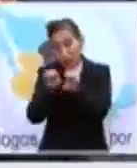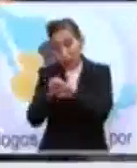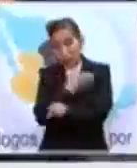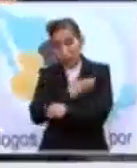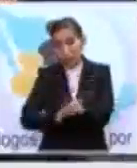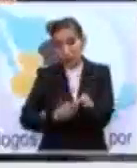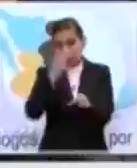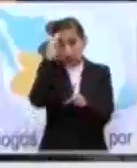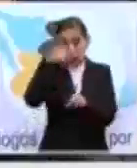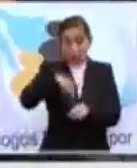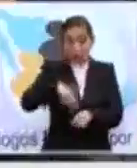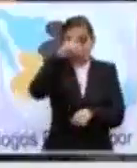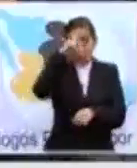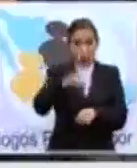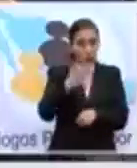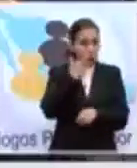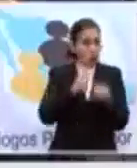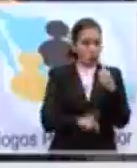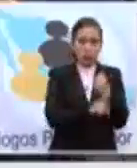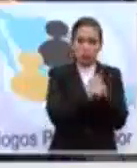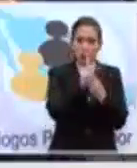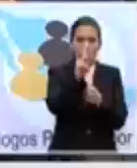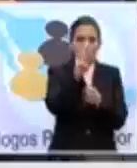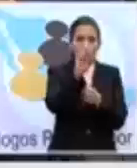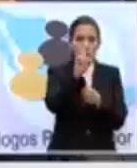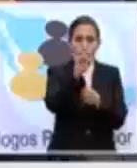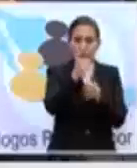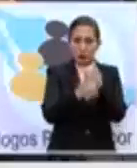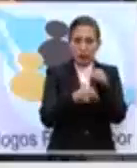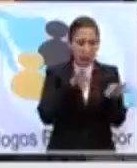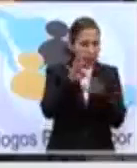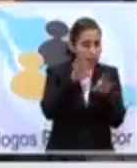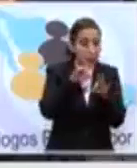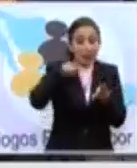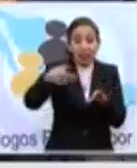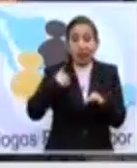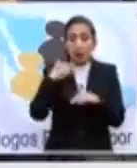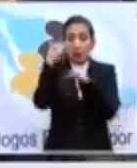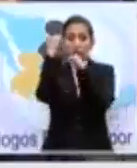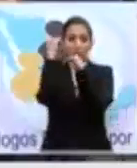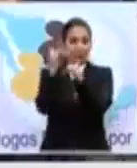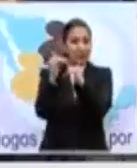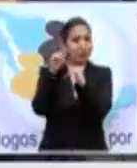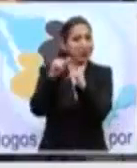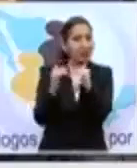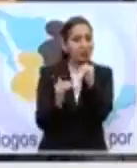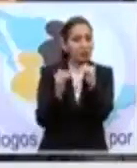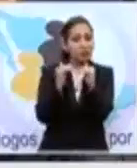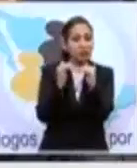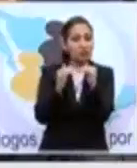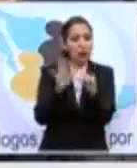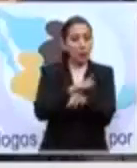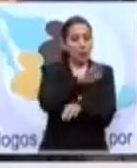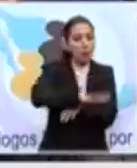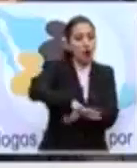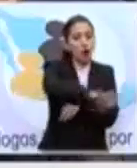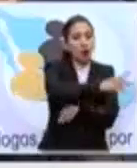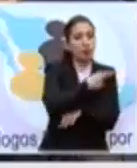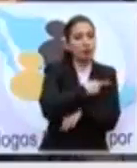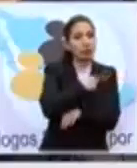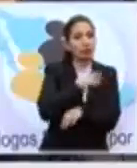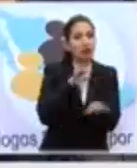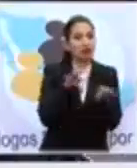Nieto. El país no tiene un problema de productividad, tiene un problema de incapacidad y crecimiento por la no expansión de la planta